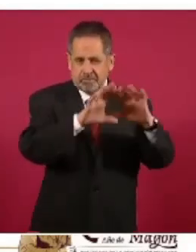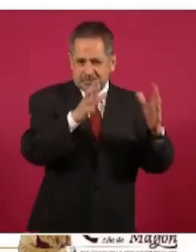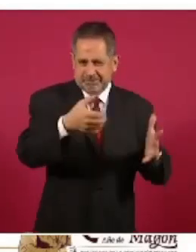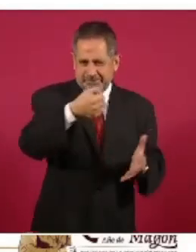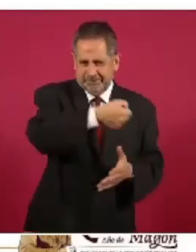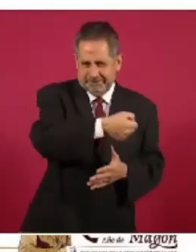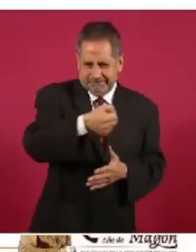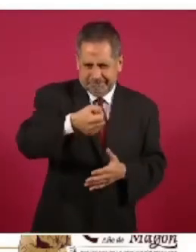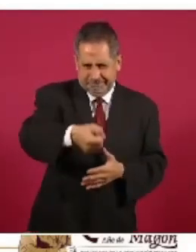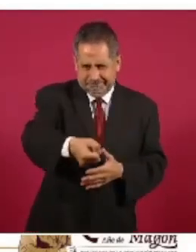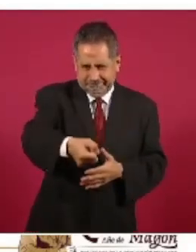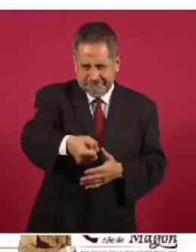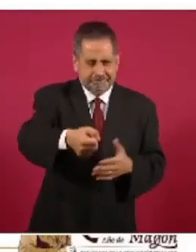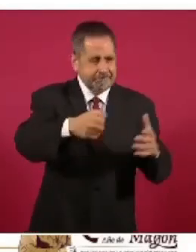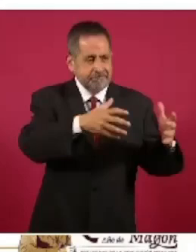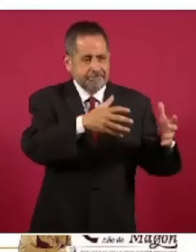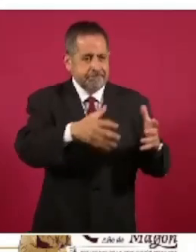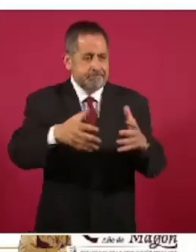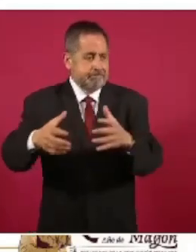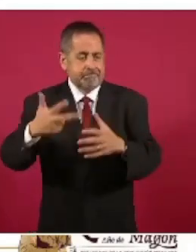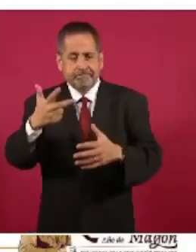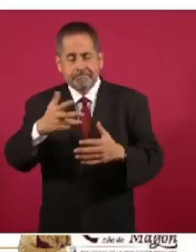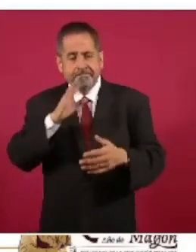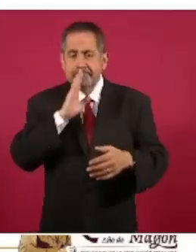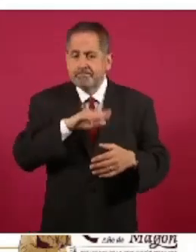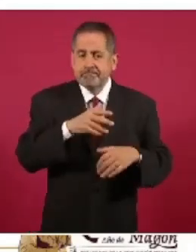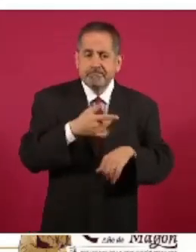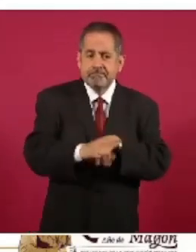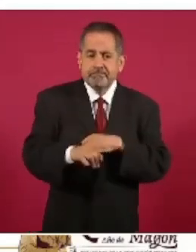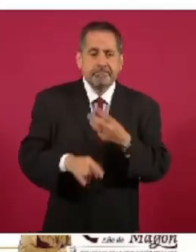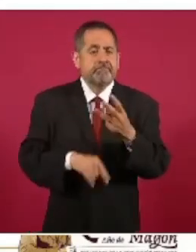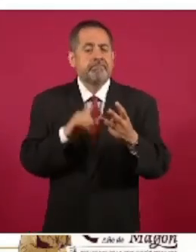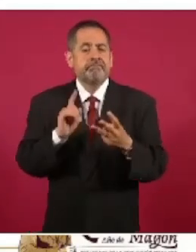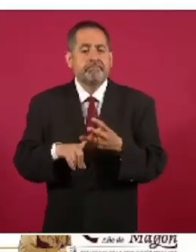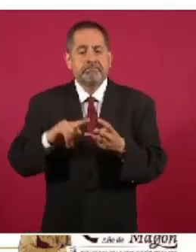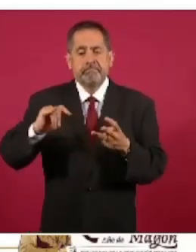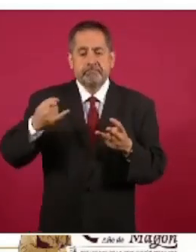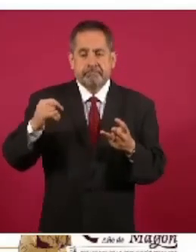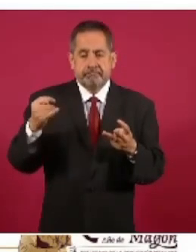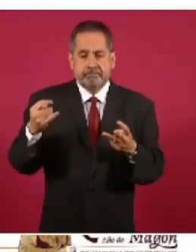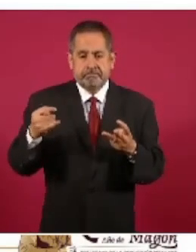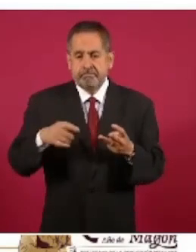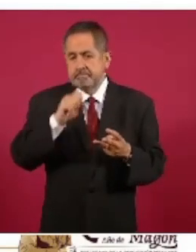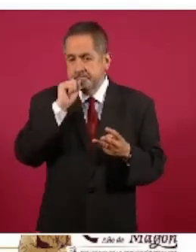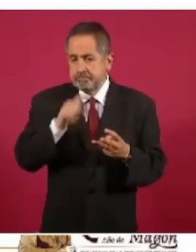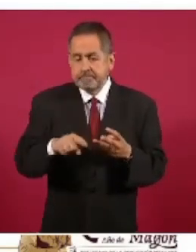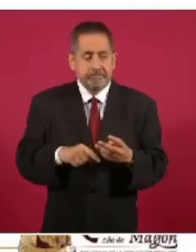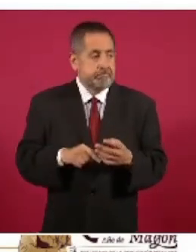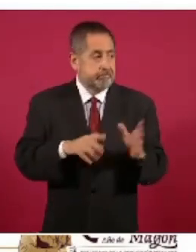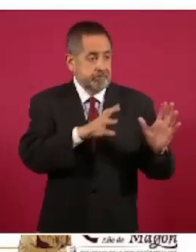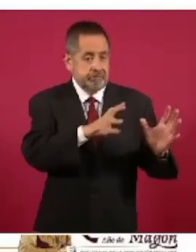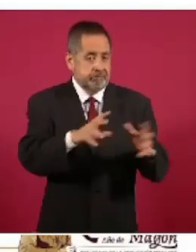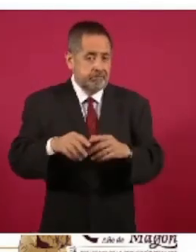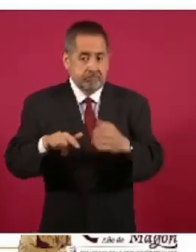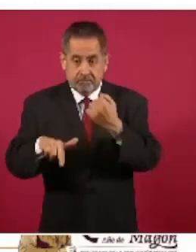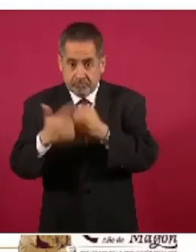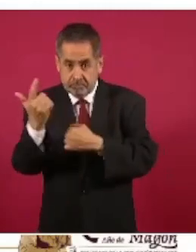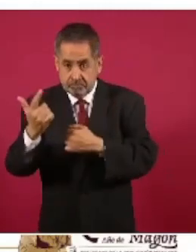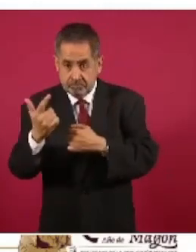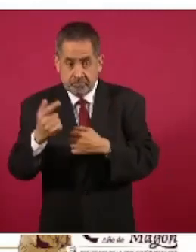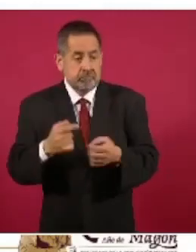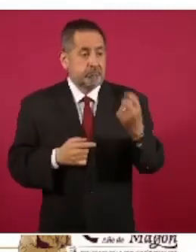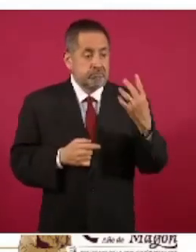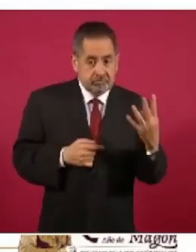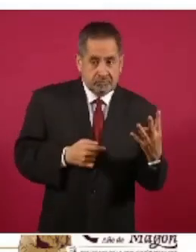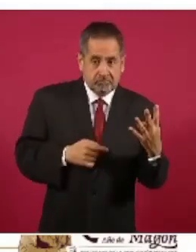estos aditamentos. Y en Tijuana, en Baja California, esta otra gasolinera, fueron 4 de 12 bombas